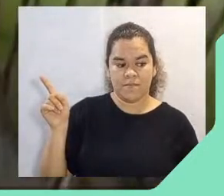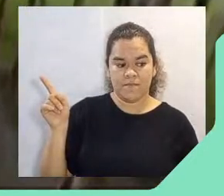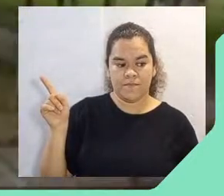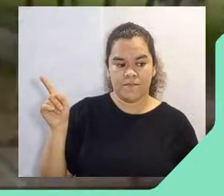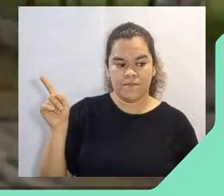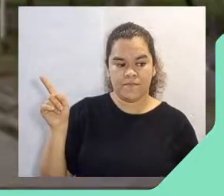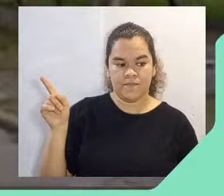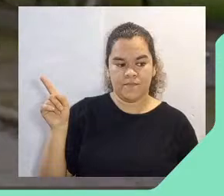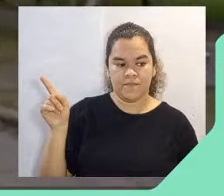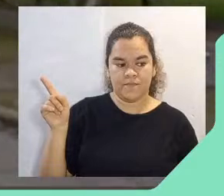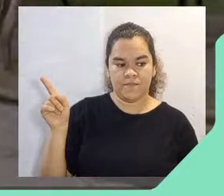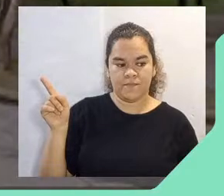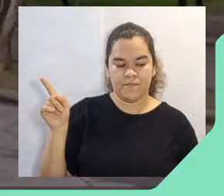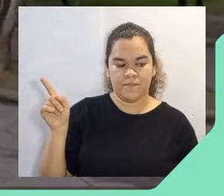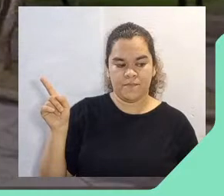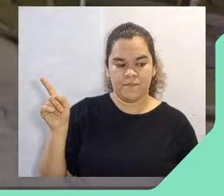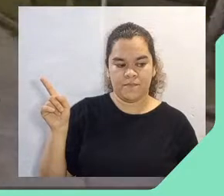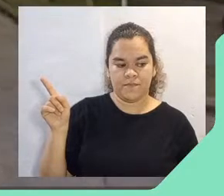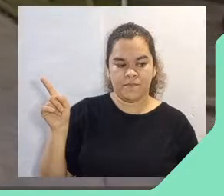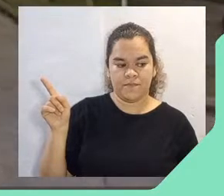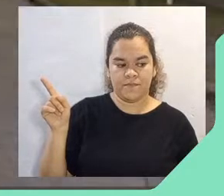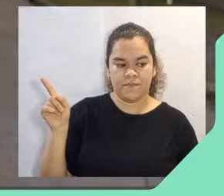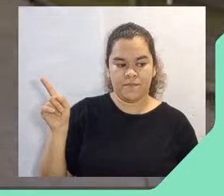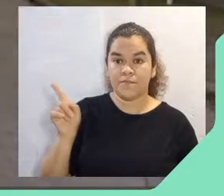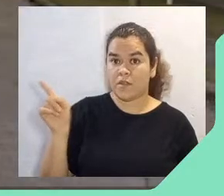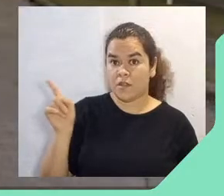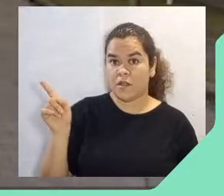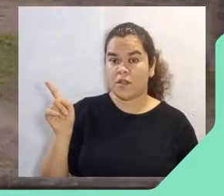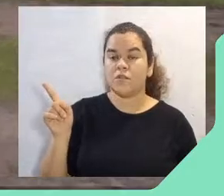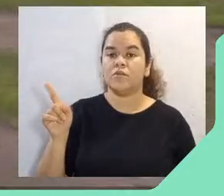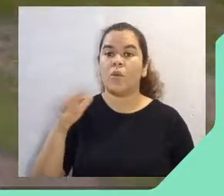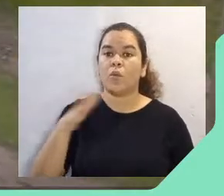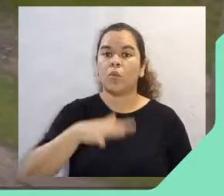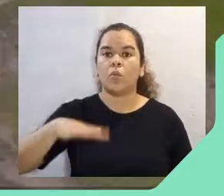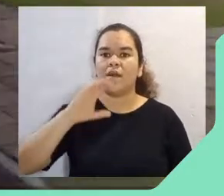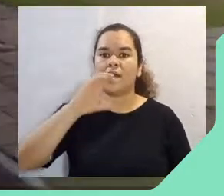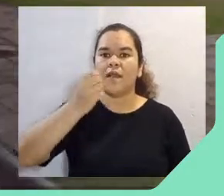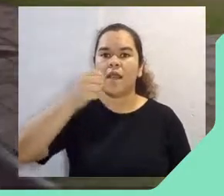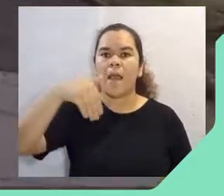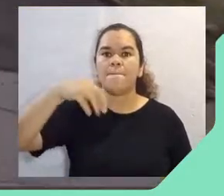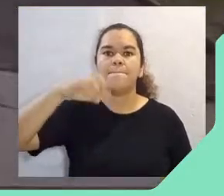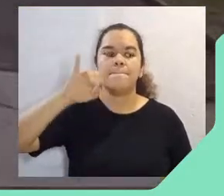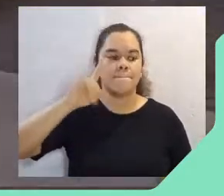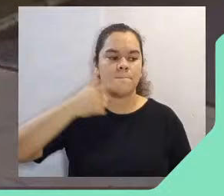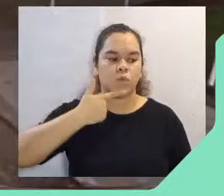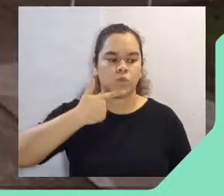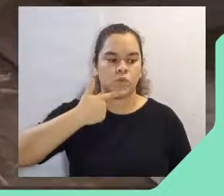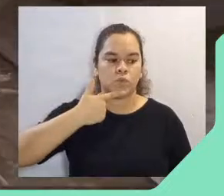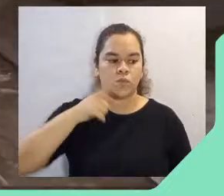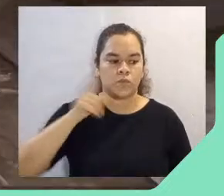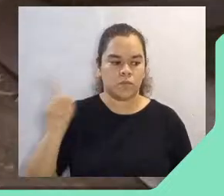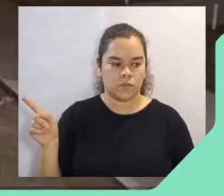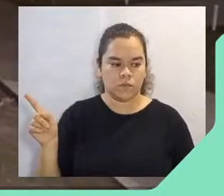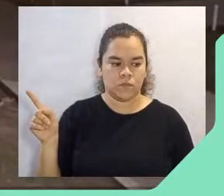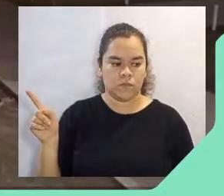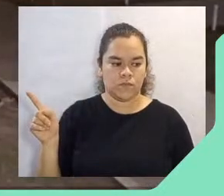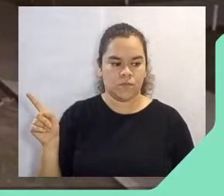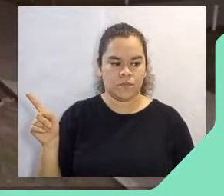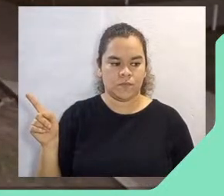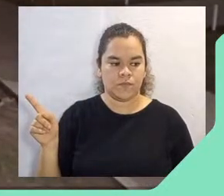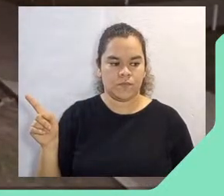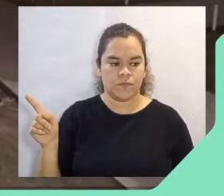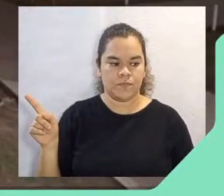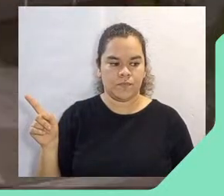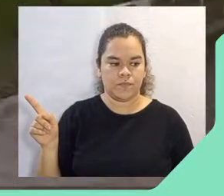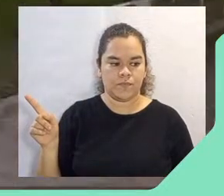en la Facultad de Ciencias Exactas. Esto está en el campus universitario. Acá pueden ver, esto que está acá es el módulo de